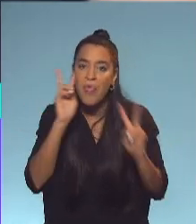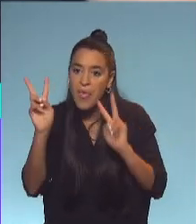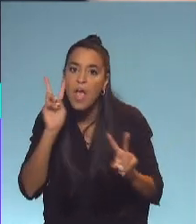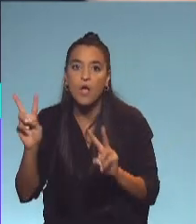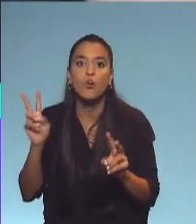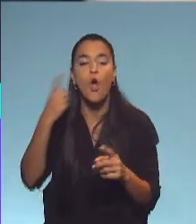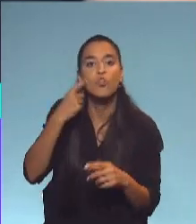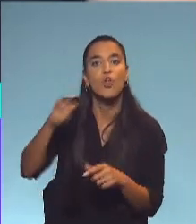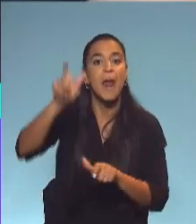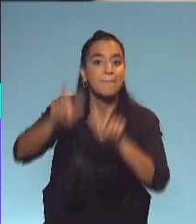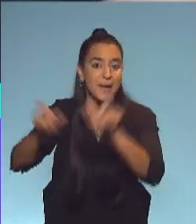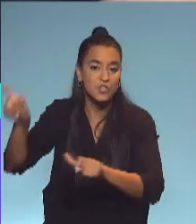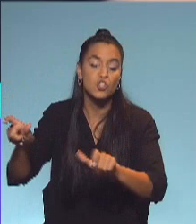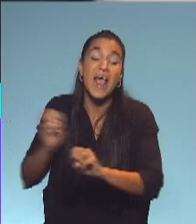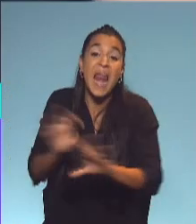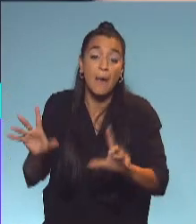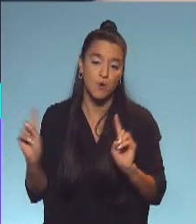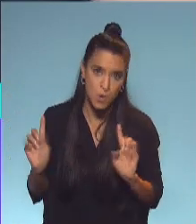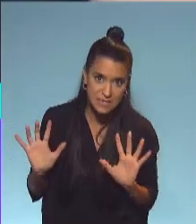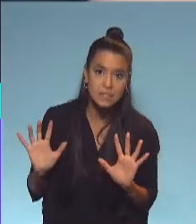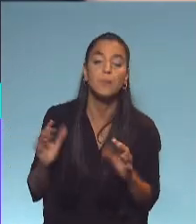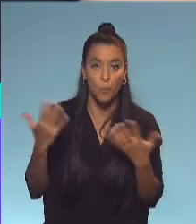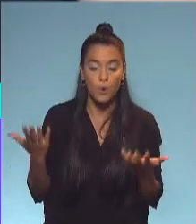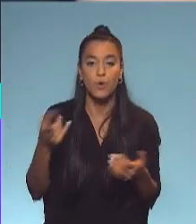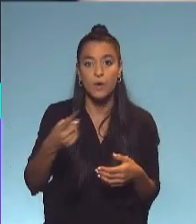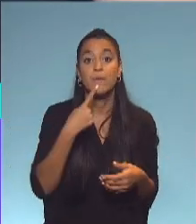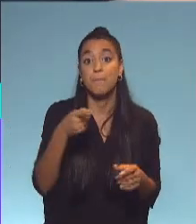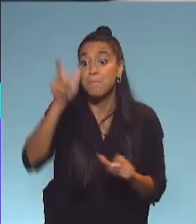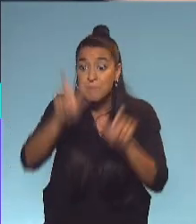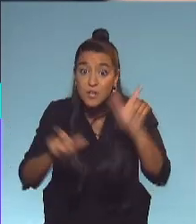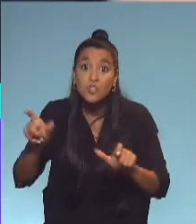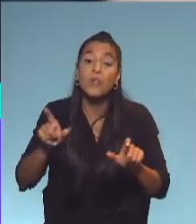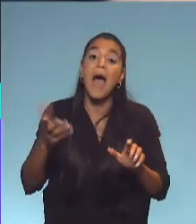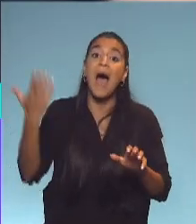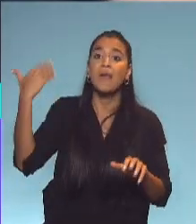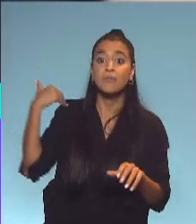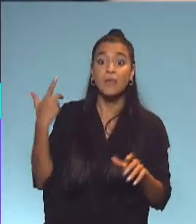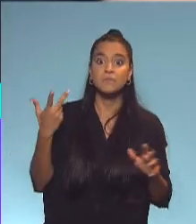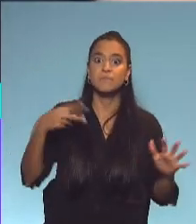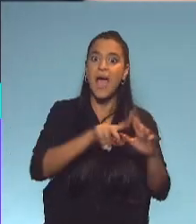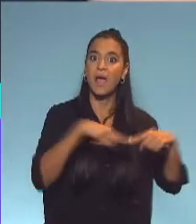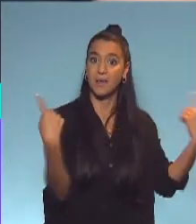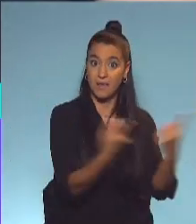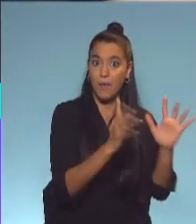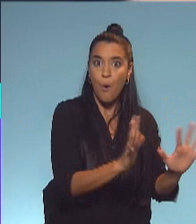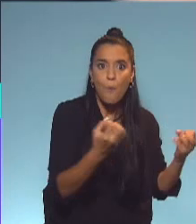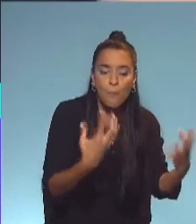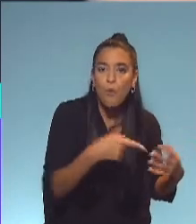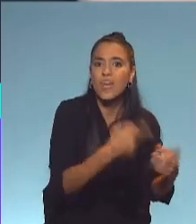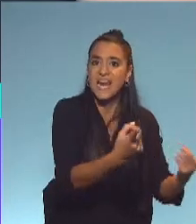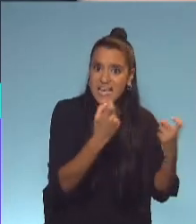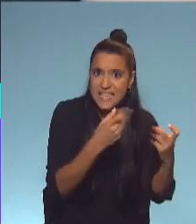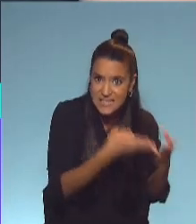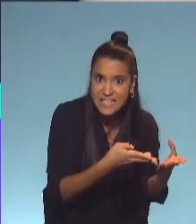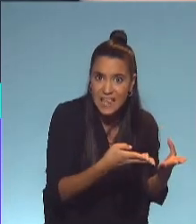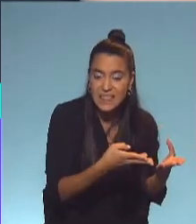pacientes no tan graves. Y estamos pasando pacientes que en otras situaciones estarían con nosotros porque están al borde de